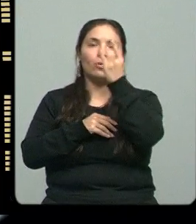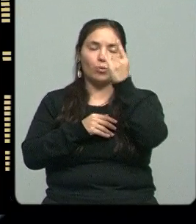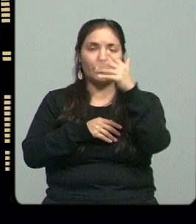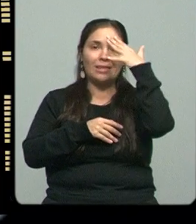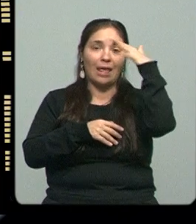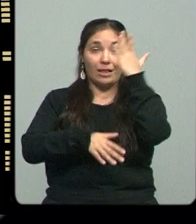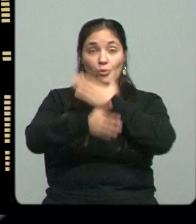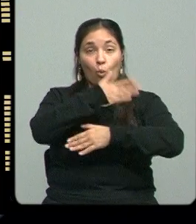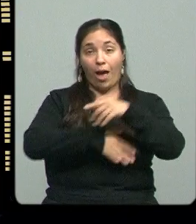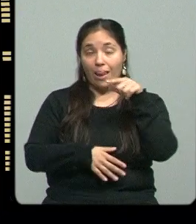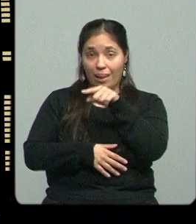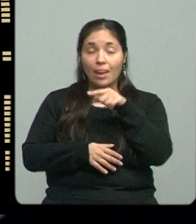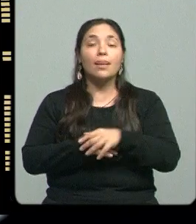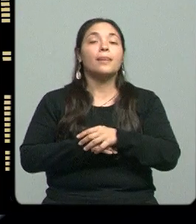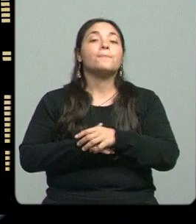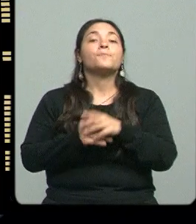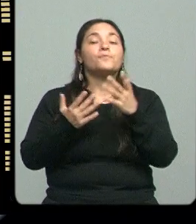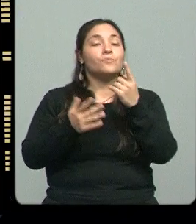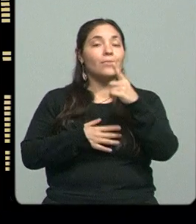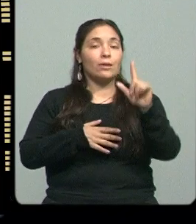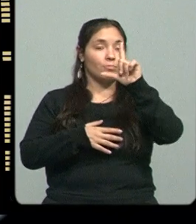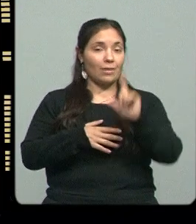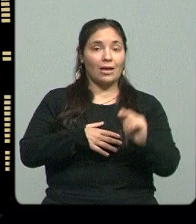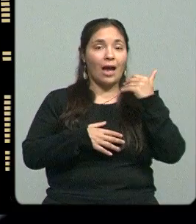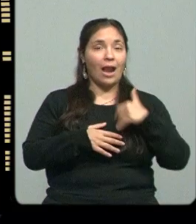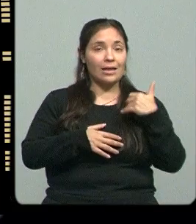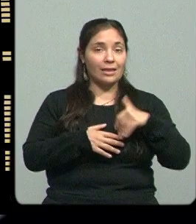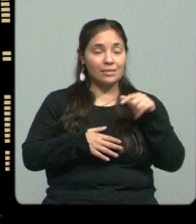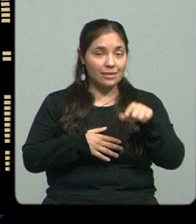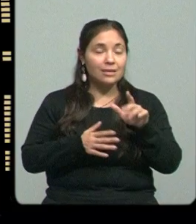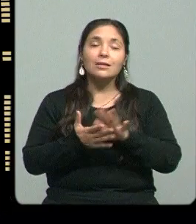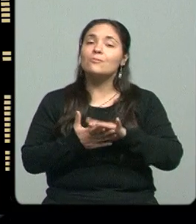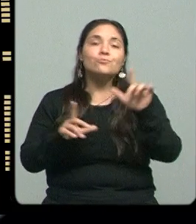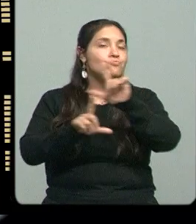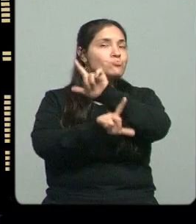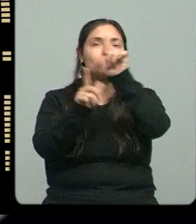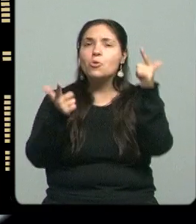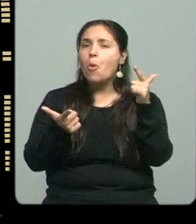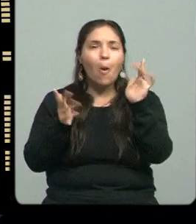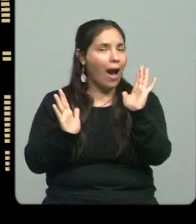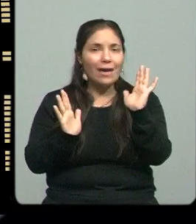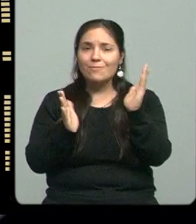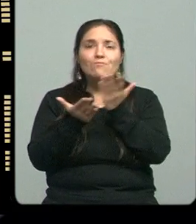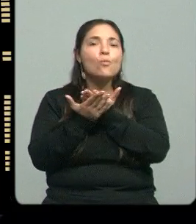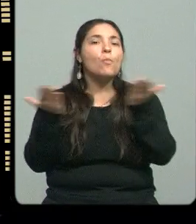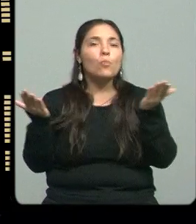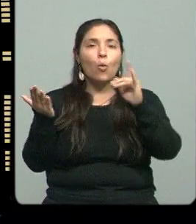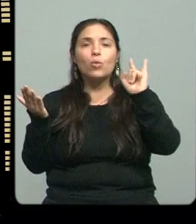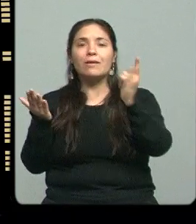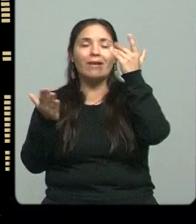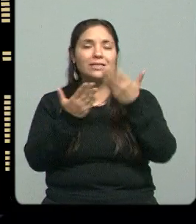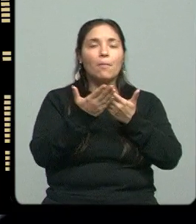discapacidad intelectual, pero lo cierto es que en nuestro país no existe esta oferta a nivel de